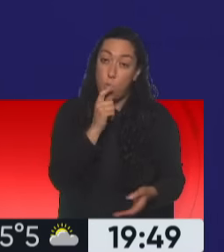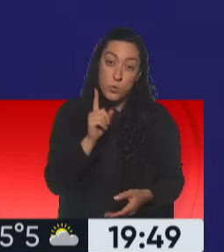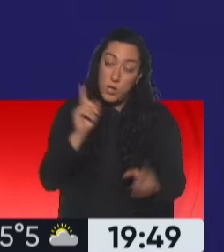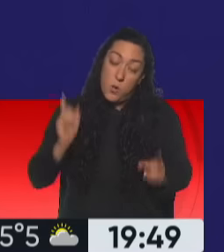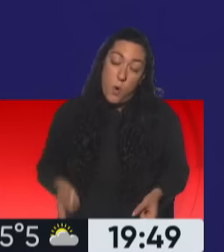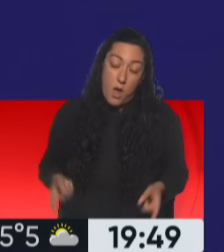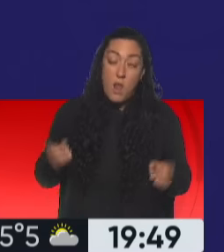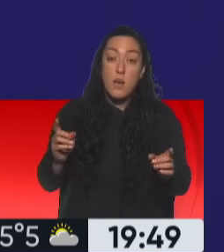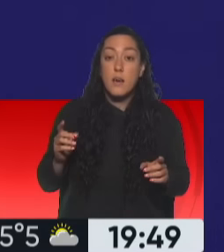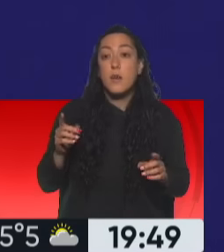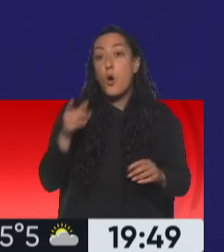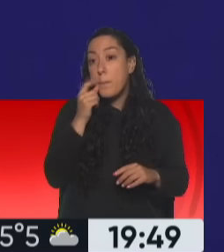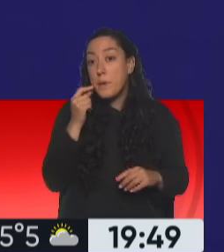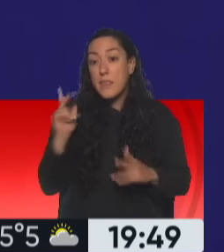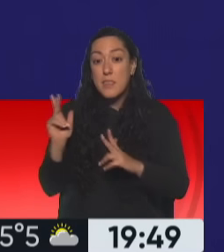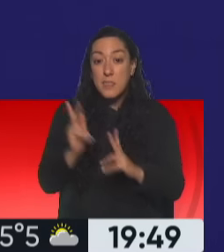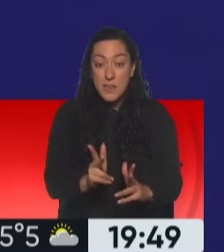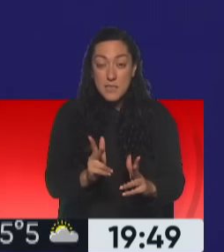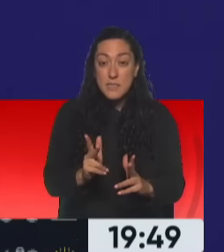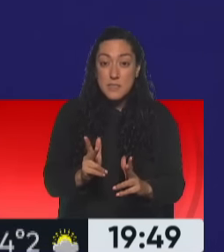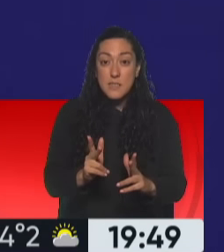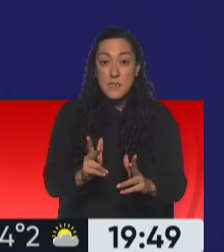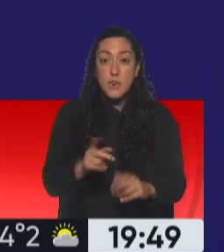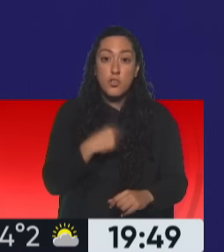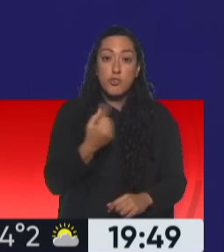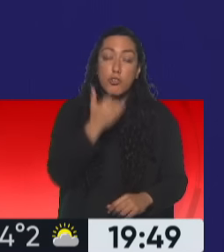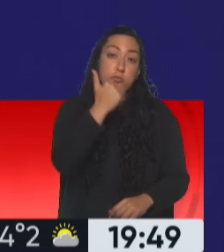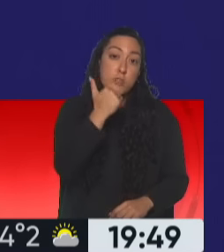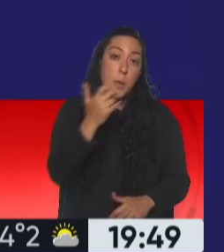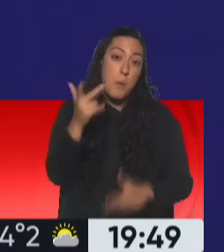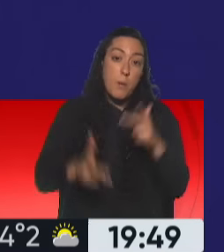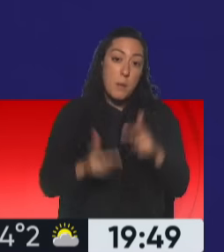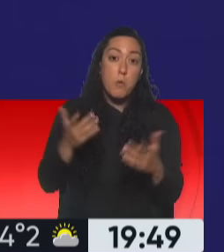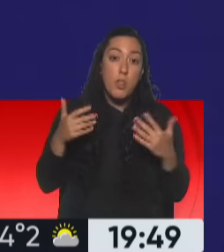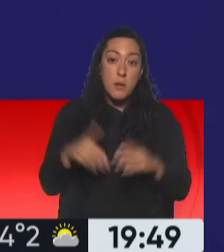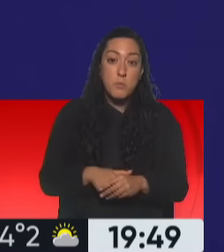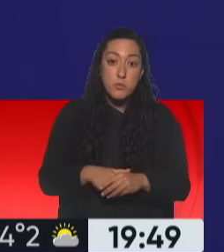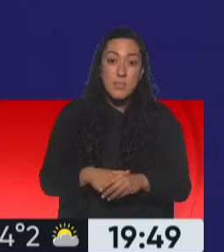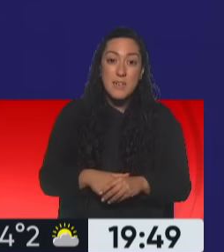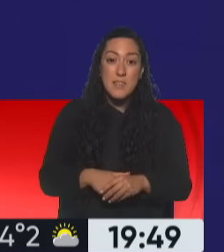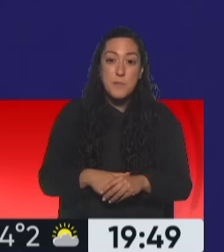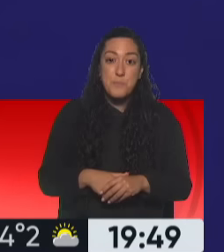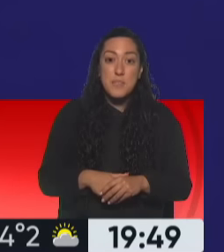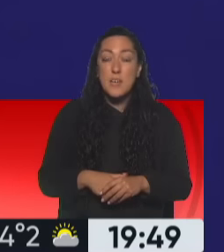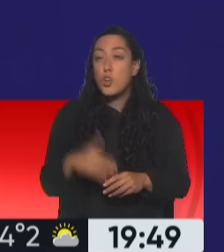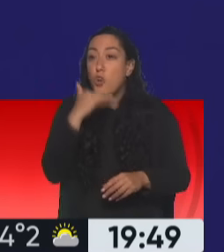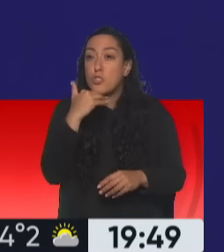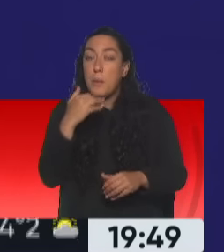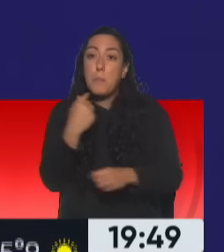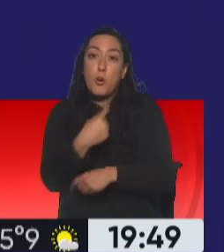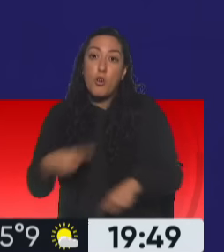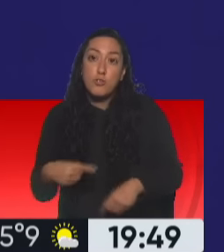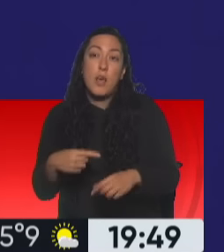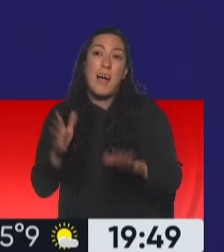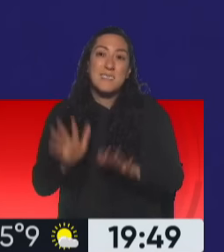tal como decía Hayek, lo que sí podemos hablar es de lo que no sabemos. O sea, podemos tener una idea de lo que no sabemos, de lo que no se